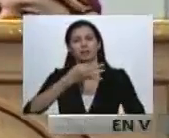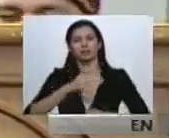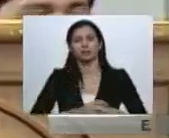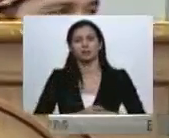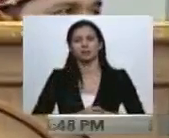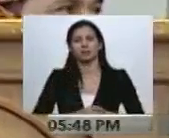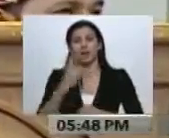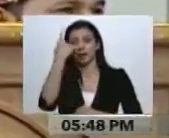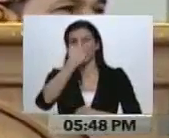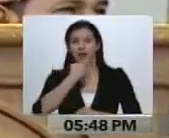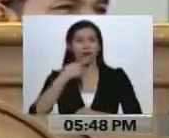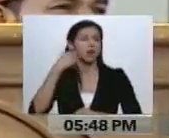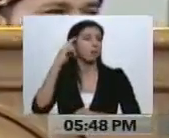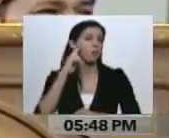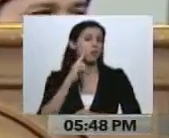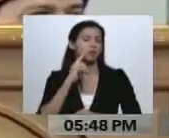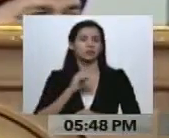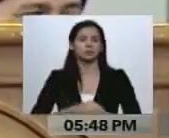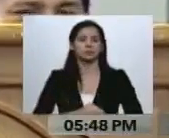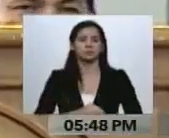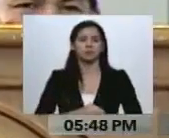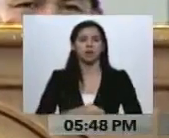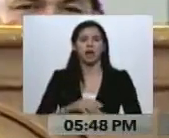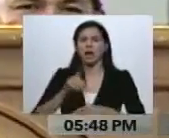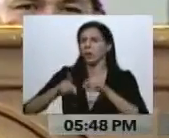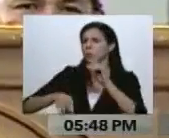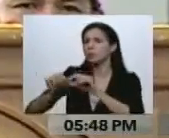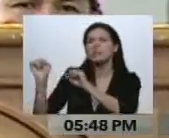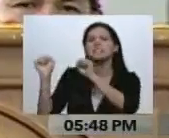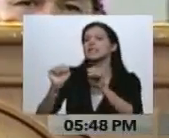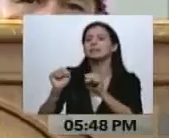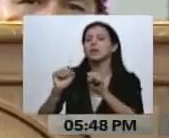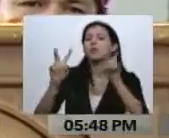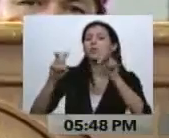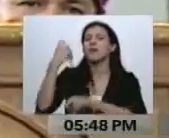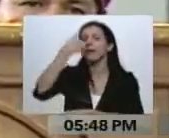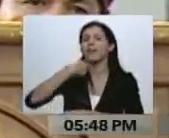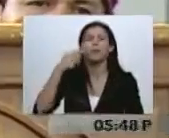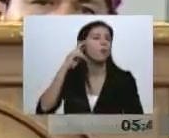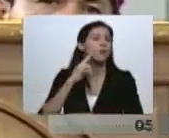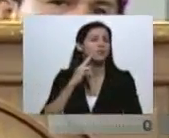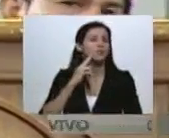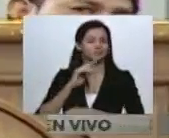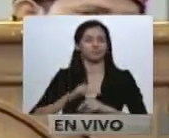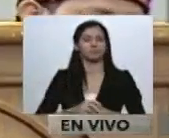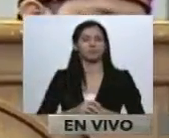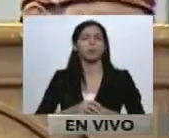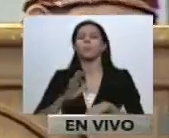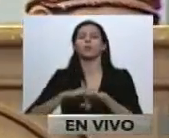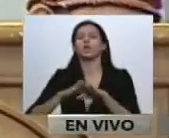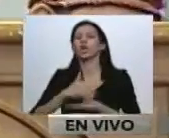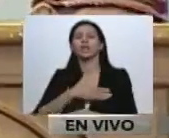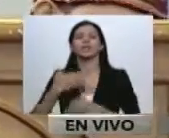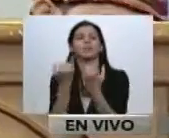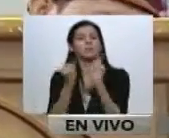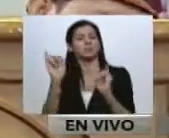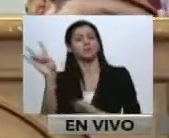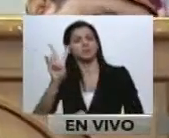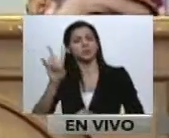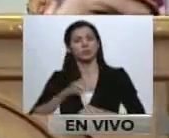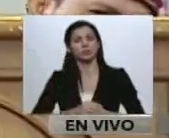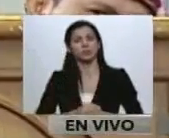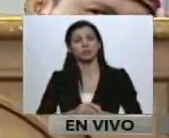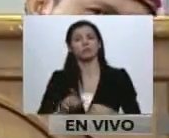rostro de Bolívar rechazado por quienes no quieren la independencia definitiva de nuestro pueblo.